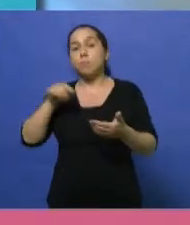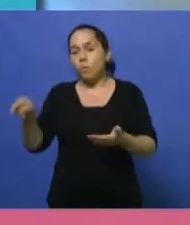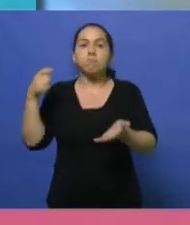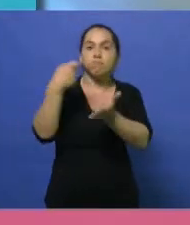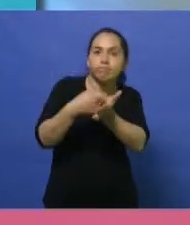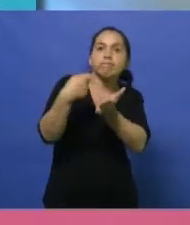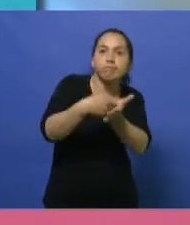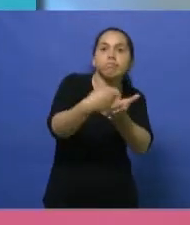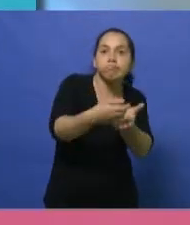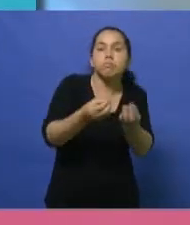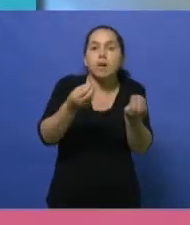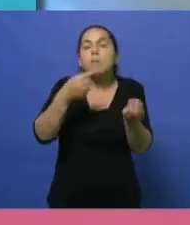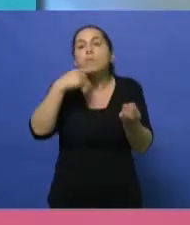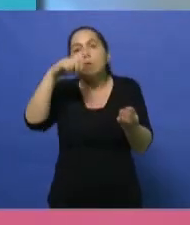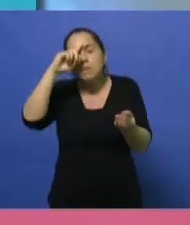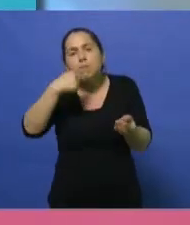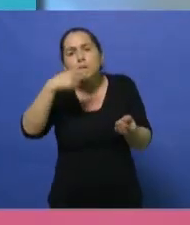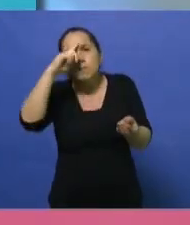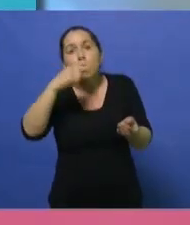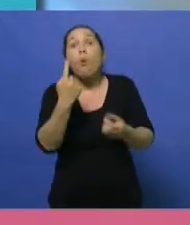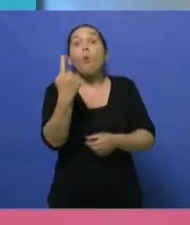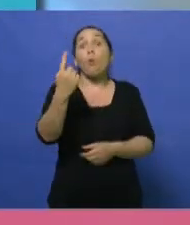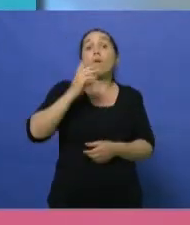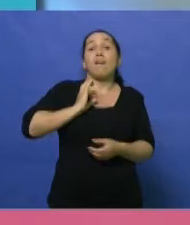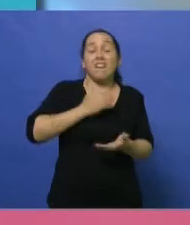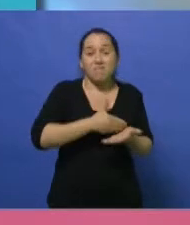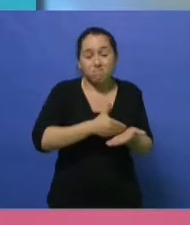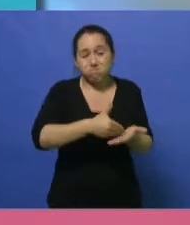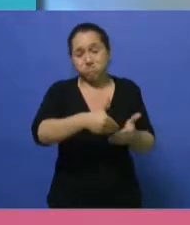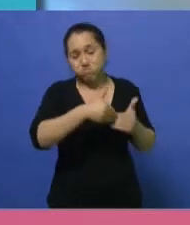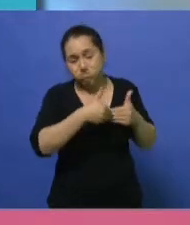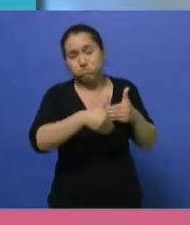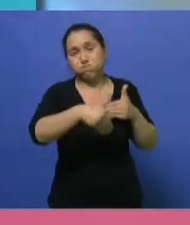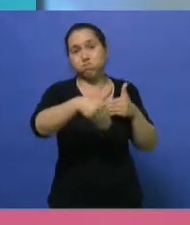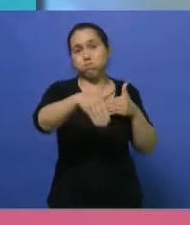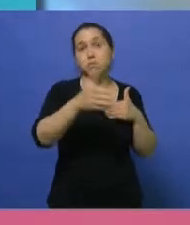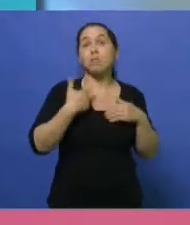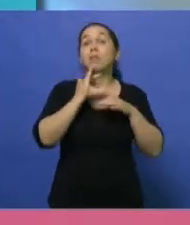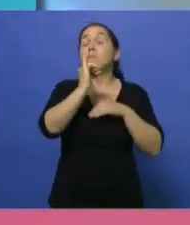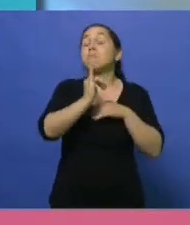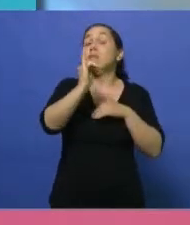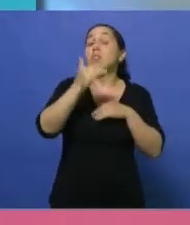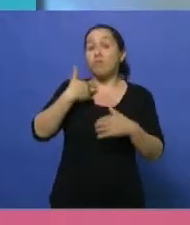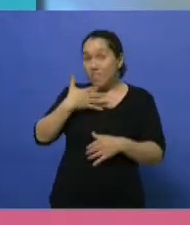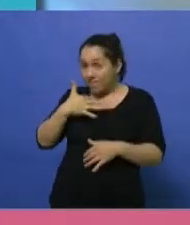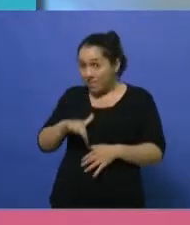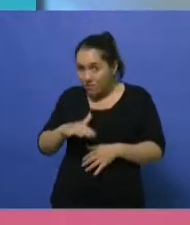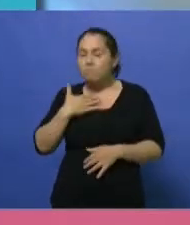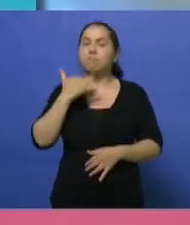cuota mensual para recuperar esa plata por parte de las empresas. Te lo explico como lo estoy entendiendo. Así de